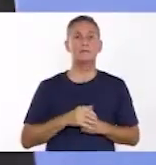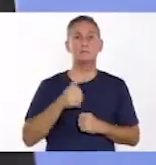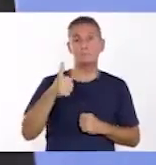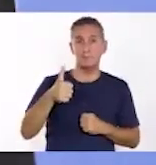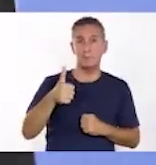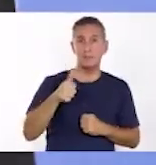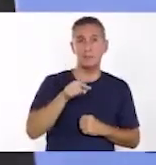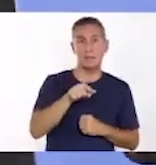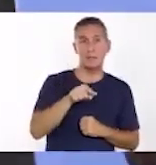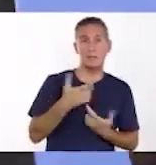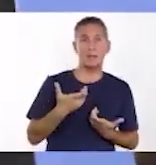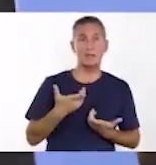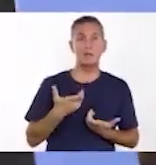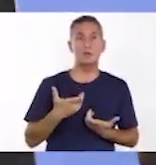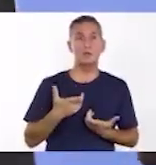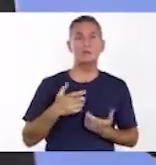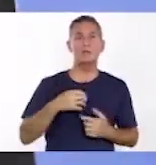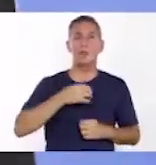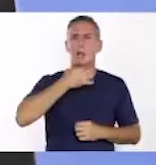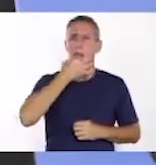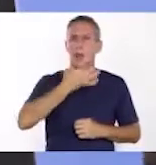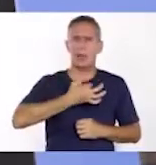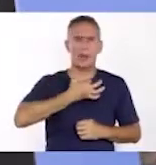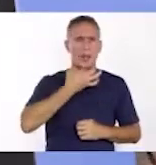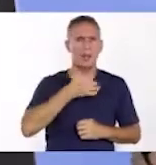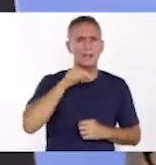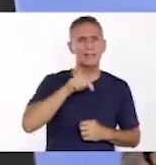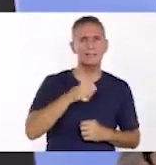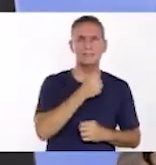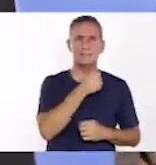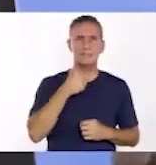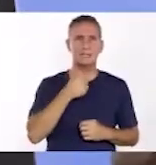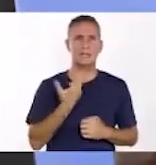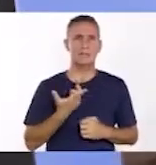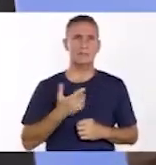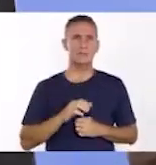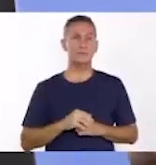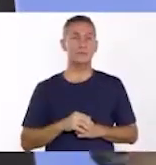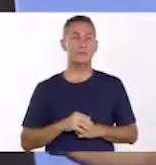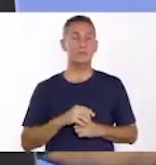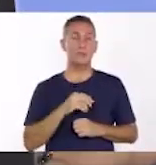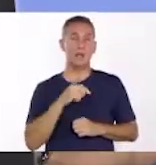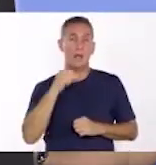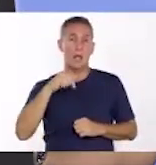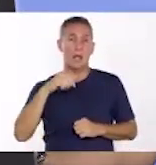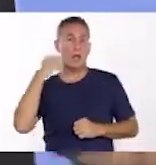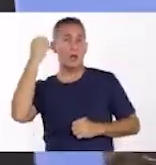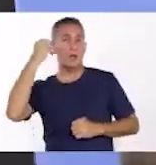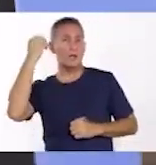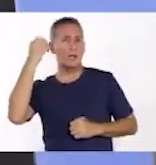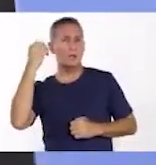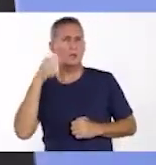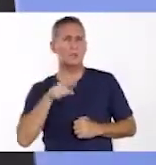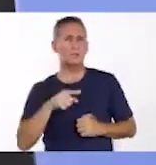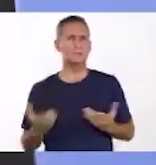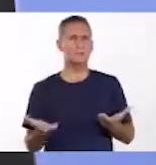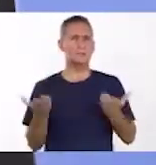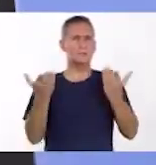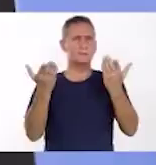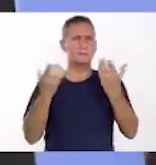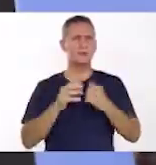Esto es el argumento de este canto. Entonces vamos a analizar este